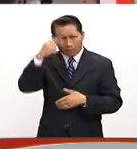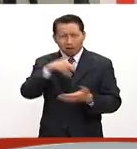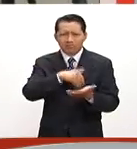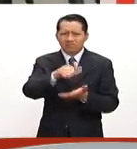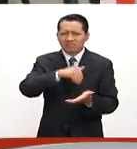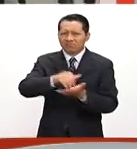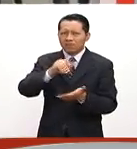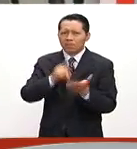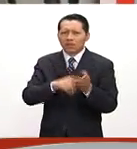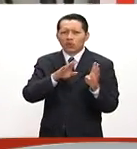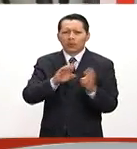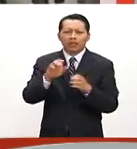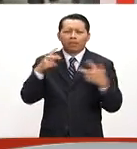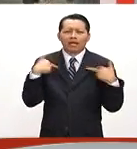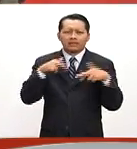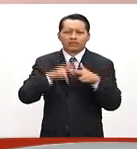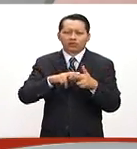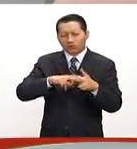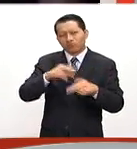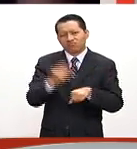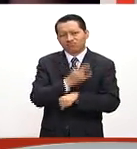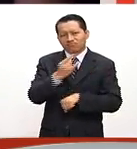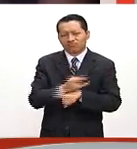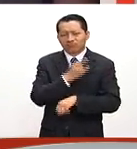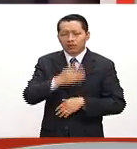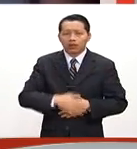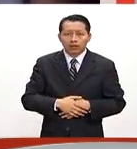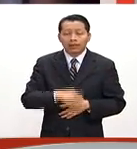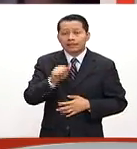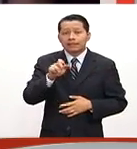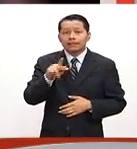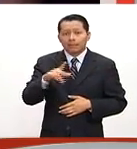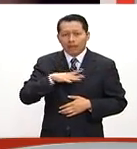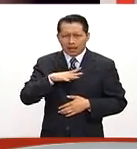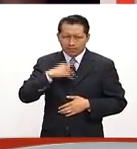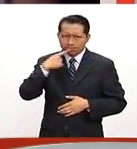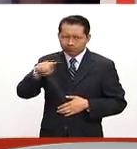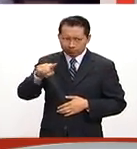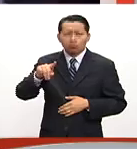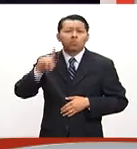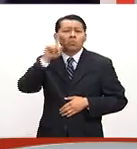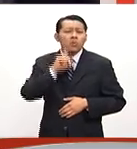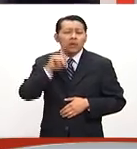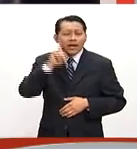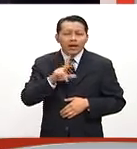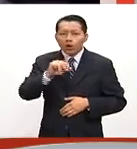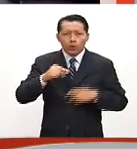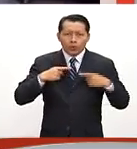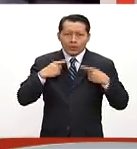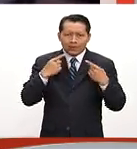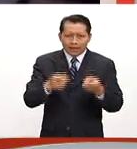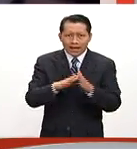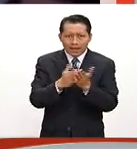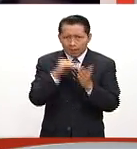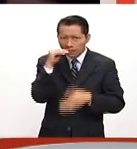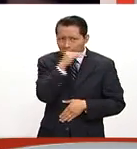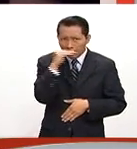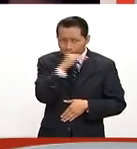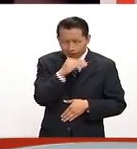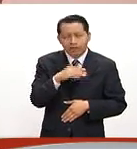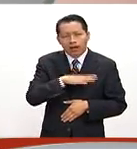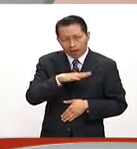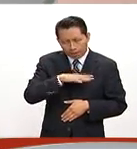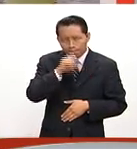más de 1.900 maestros faltistas. La SEP denuncia a una mujer que condicionó la entrega de libros de texto a alumnos de